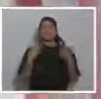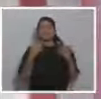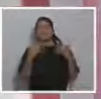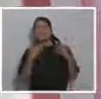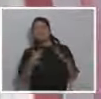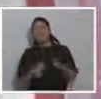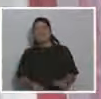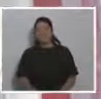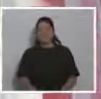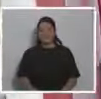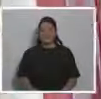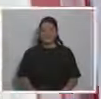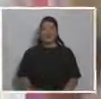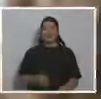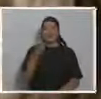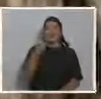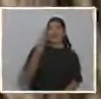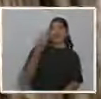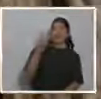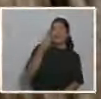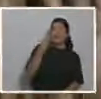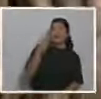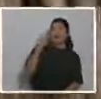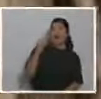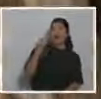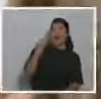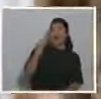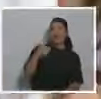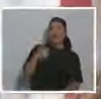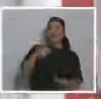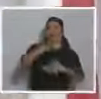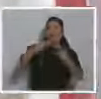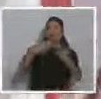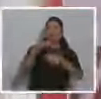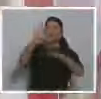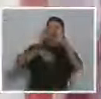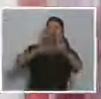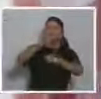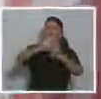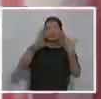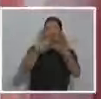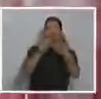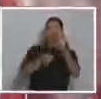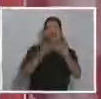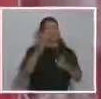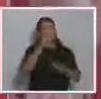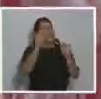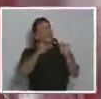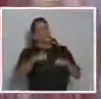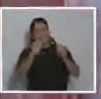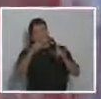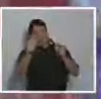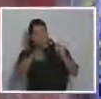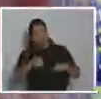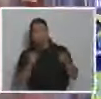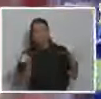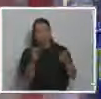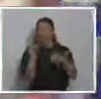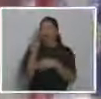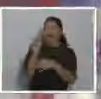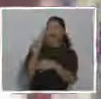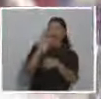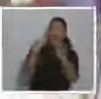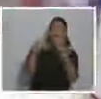Ay, ay, ay. Atrás. Ahí están, vamos. Véalos todos. Agárralos una vez. Si se puede, Marito. Véalos, no, véalos. Ahí